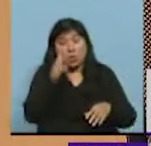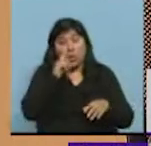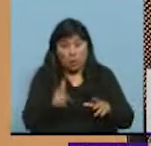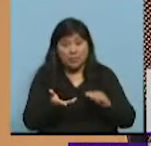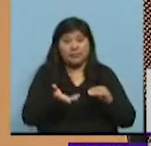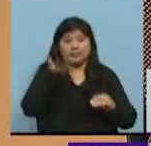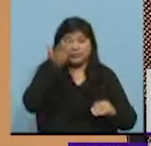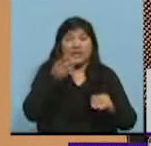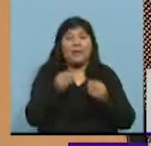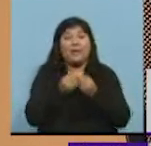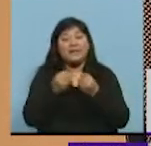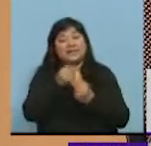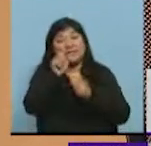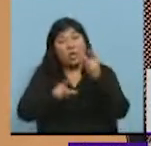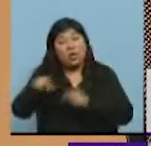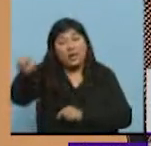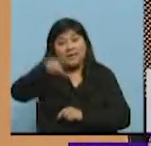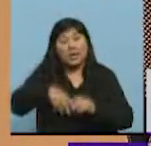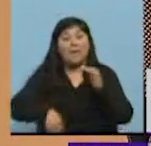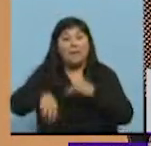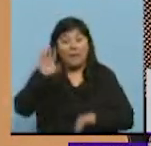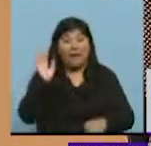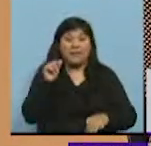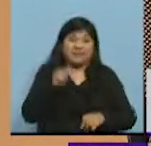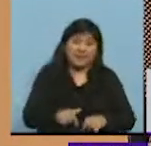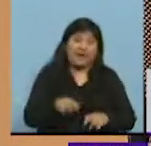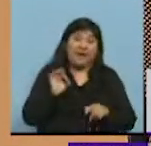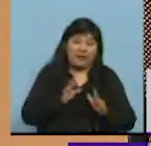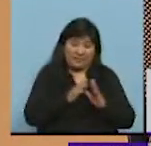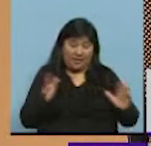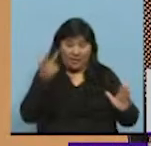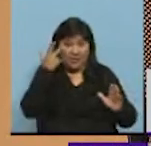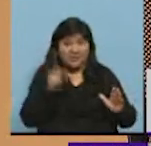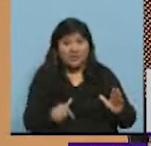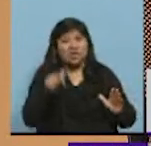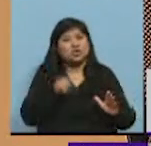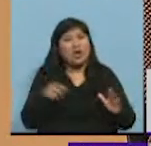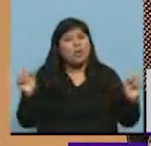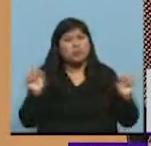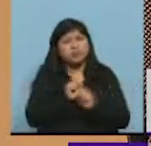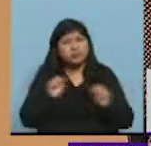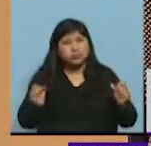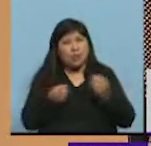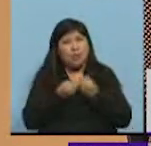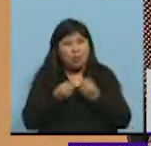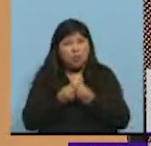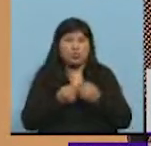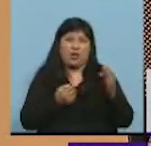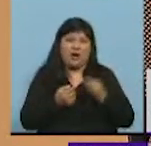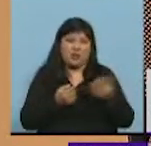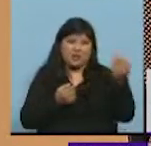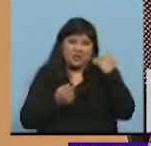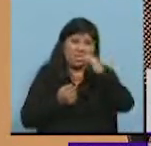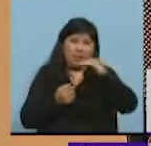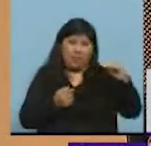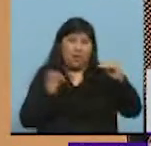de consumo debido a que este año las temperaturas fueron mucho más bajas que el año pasado entonces tenemos un consumo dice estacional